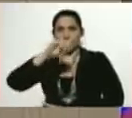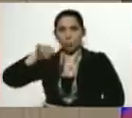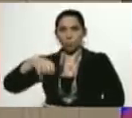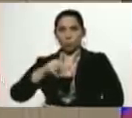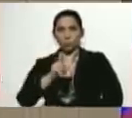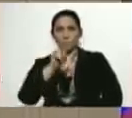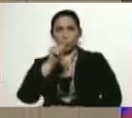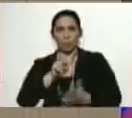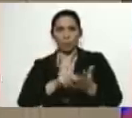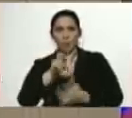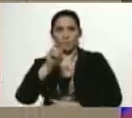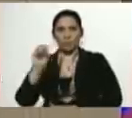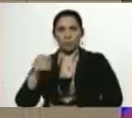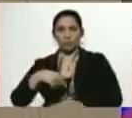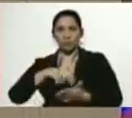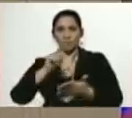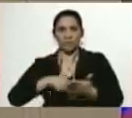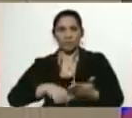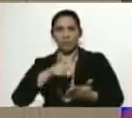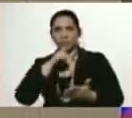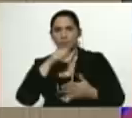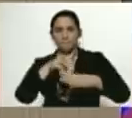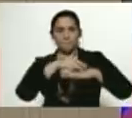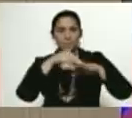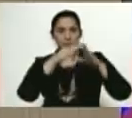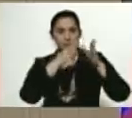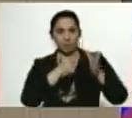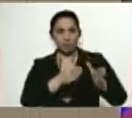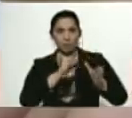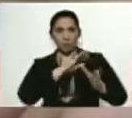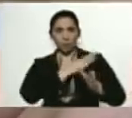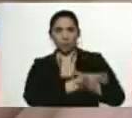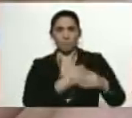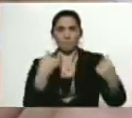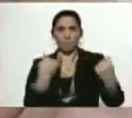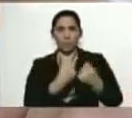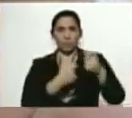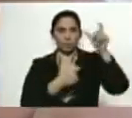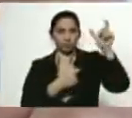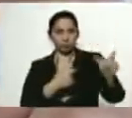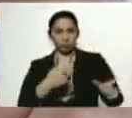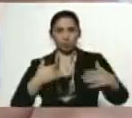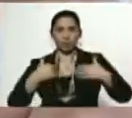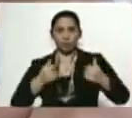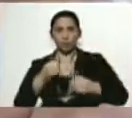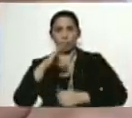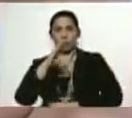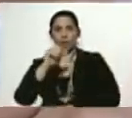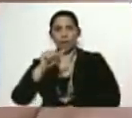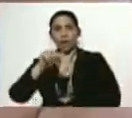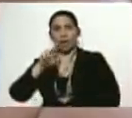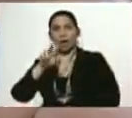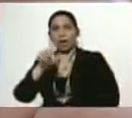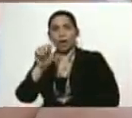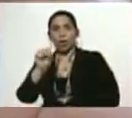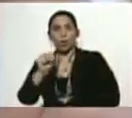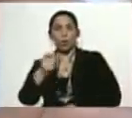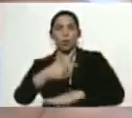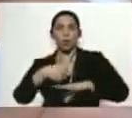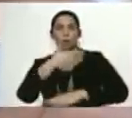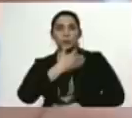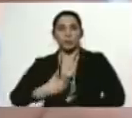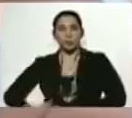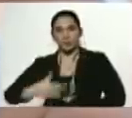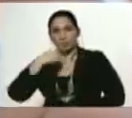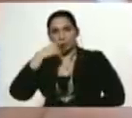junio de 2020, y firman el ministro del Poder Popular para la Salud del gobierno del presidente Nicolás